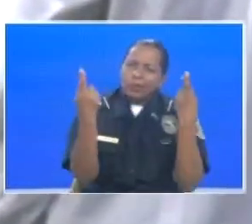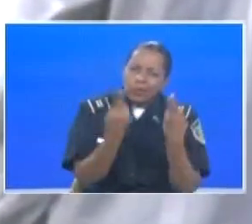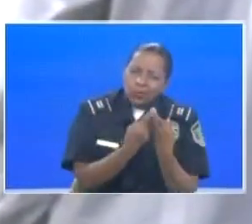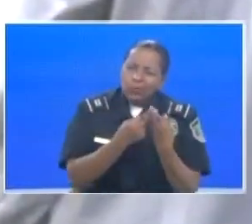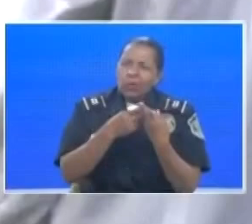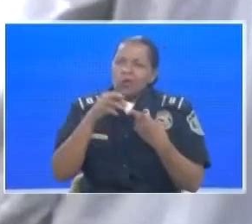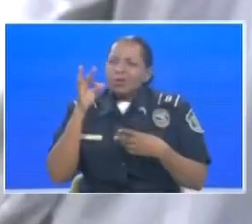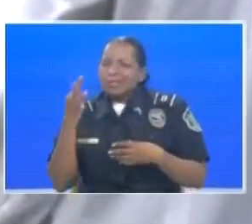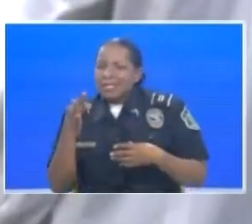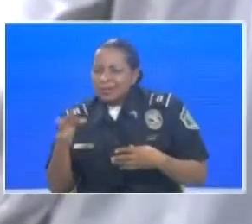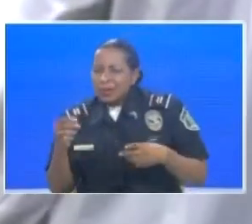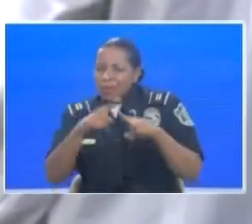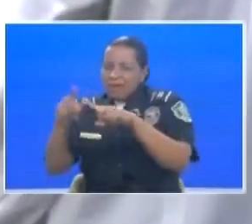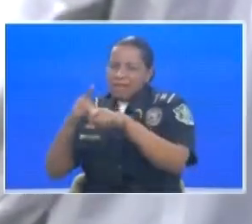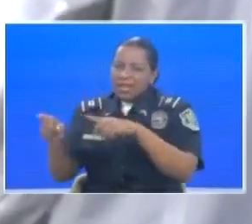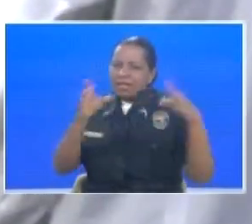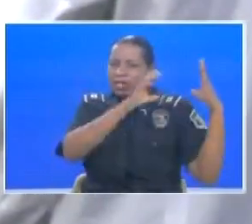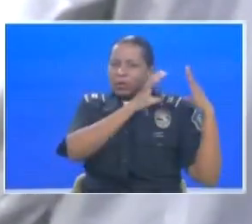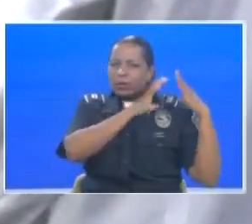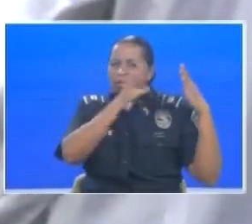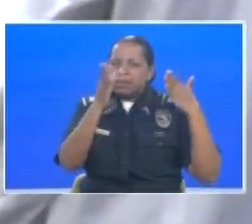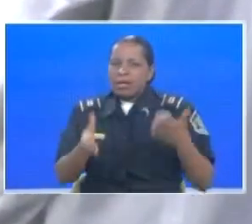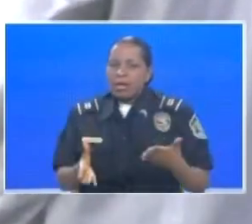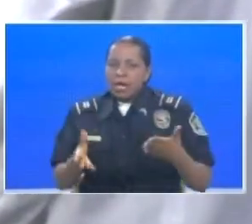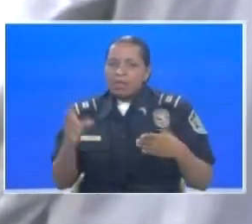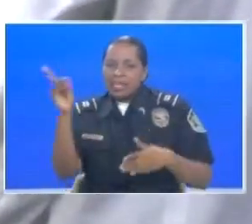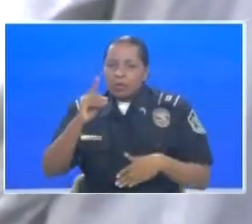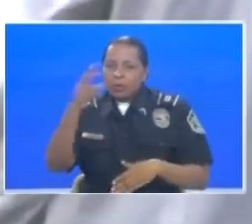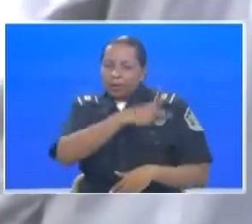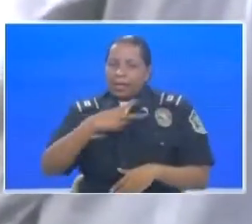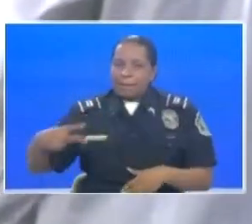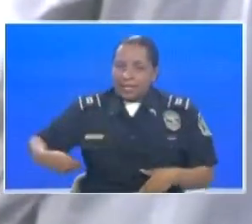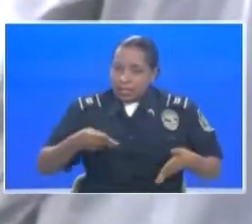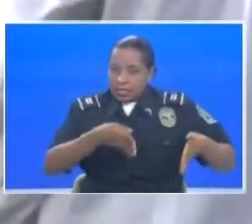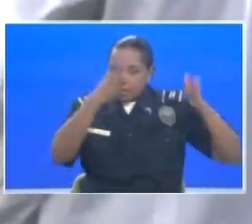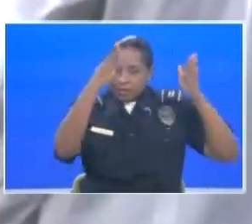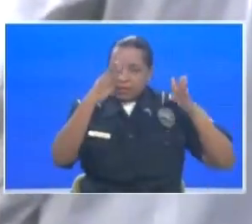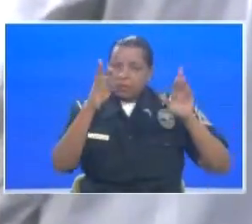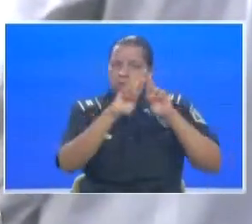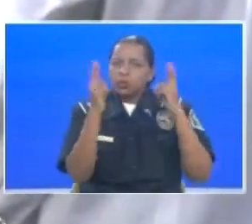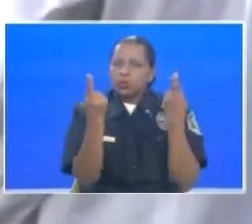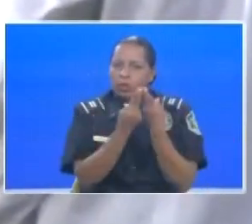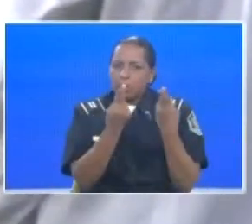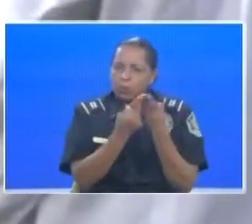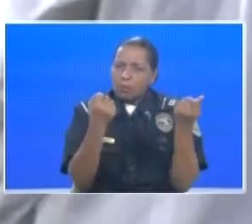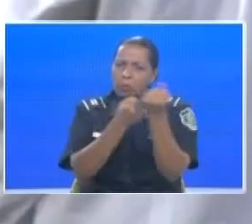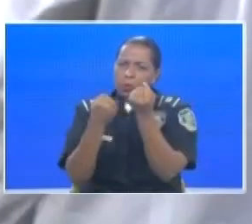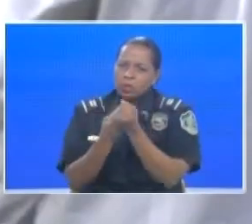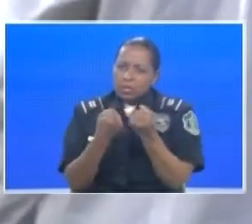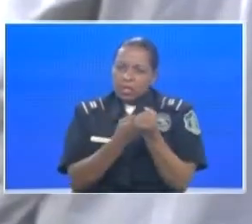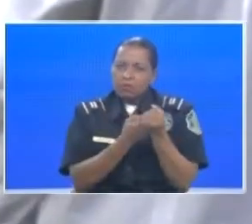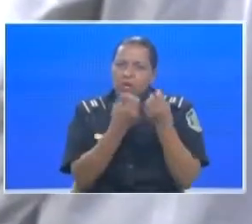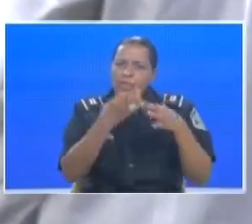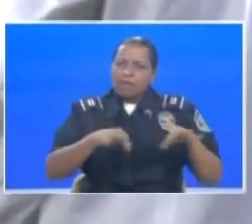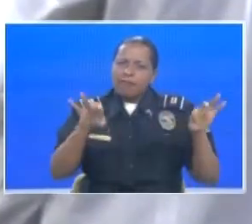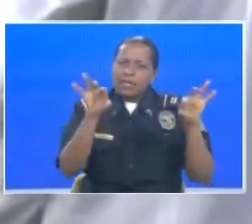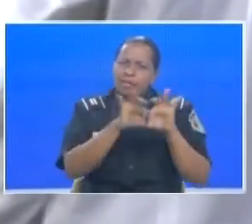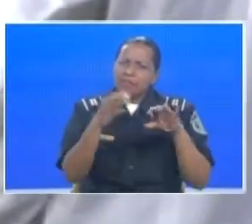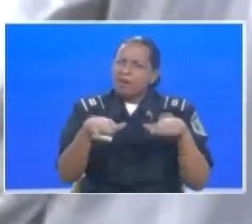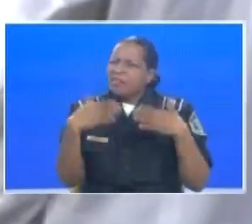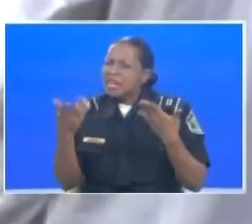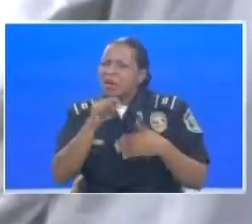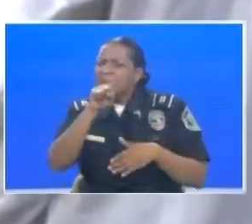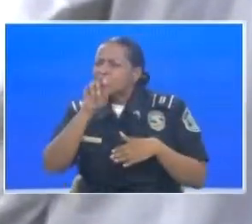los diferentes coordinadores de equipo, por ejemplo, este domingo en la presidencia. Y hemos estado apoyándolo desde el punto de vista de adquirir lo que se